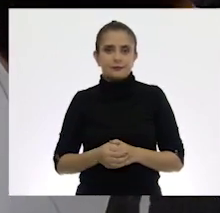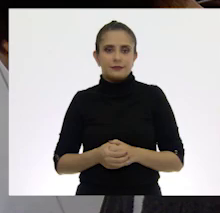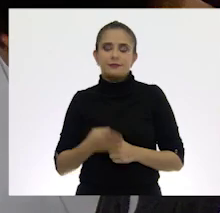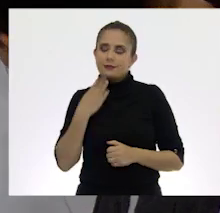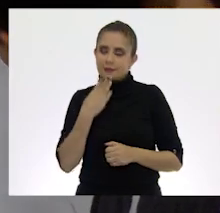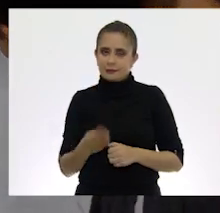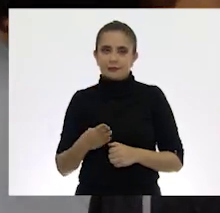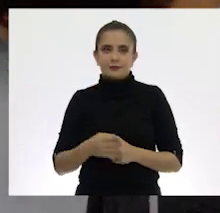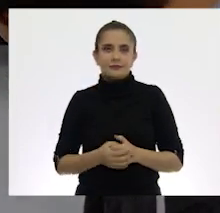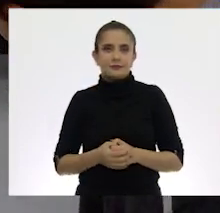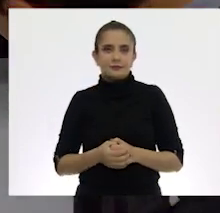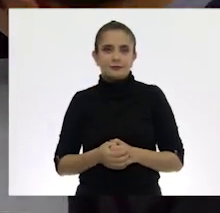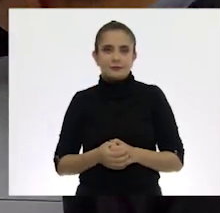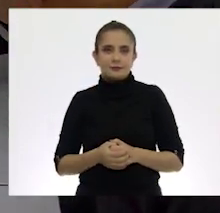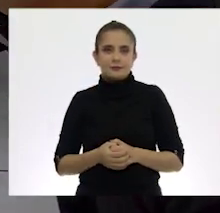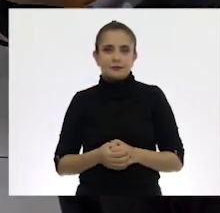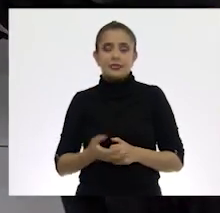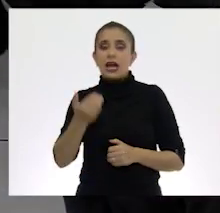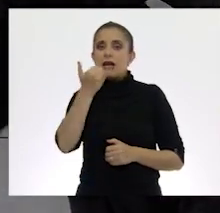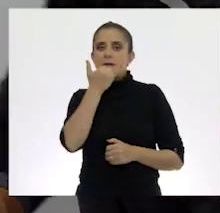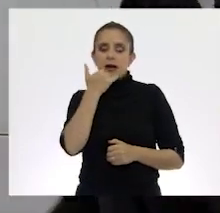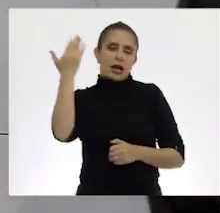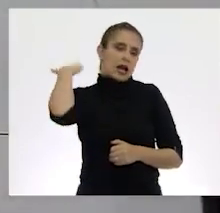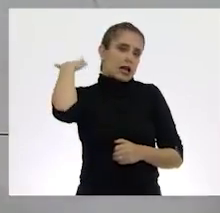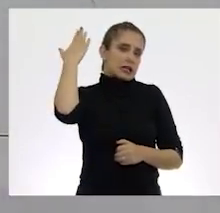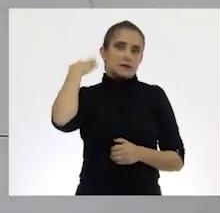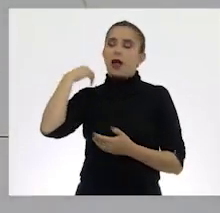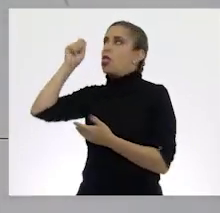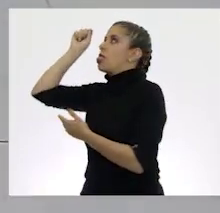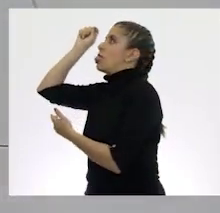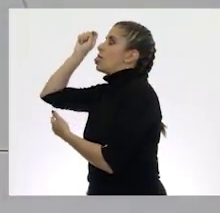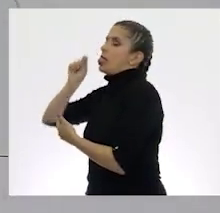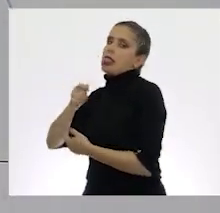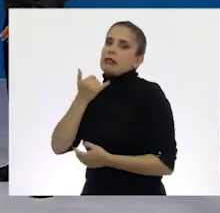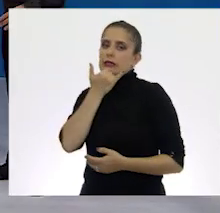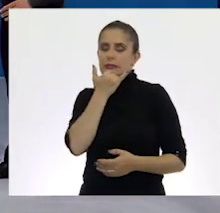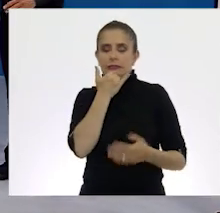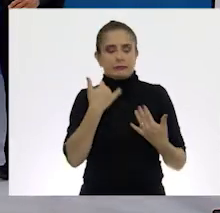muy bien. Perdón si estoy dando la espalda otra vez, pero bueno.